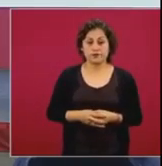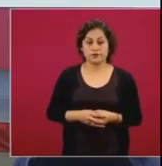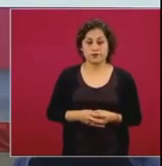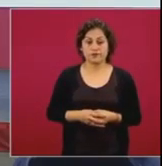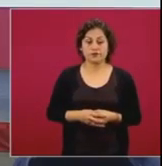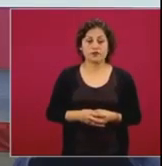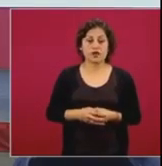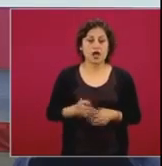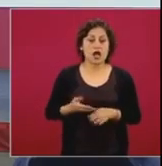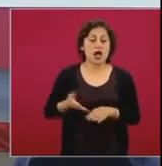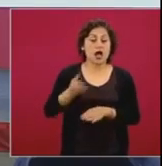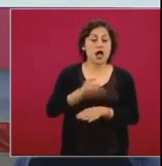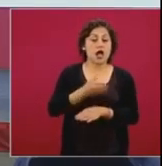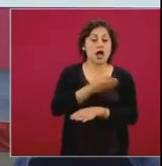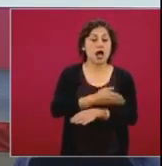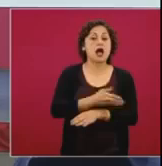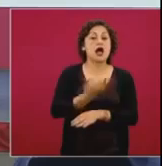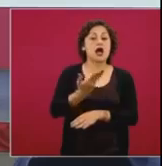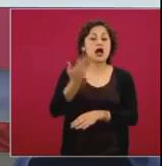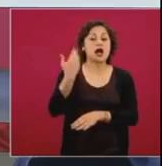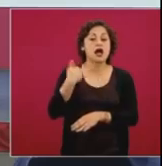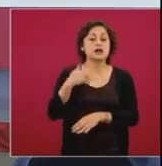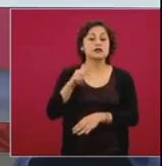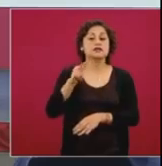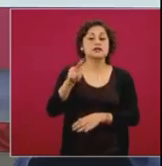máxima alcanzada es de